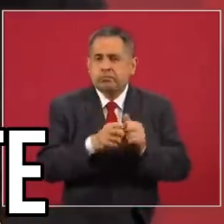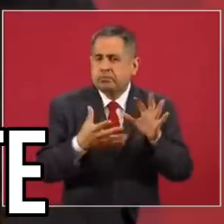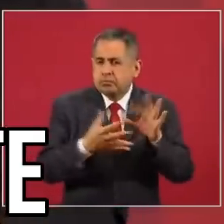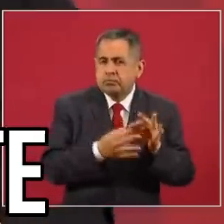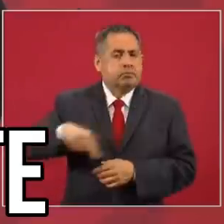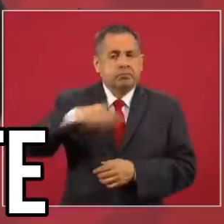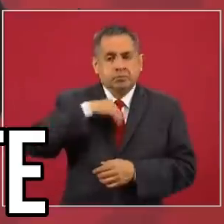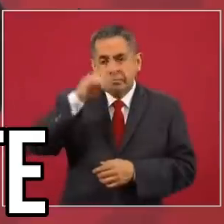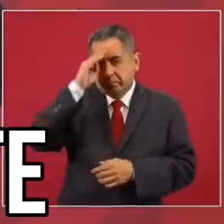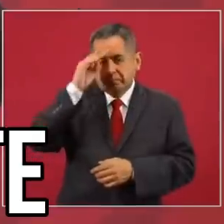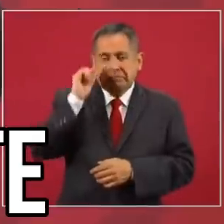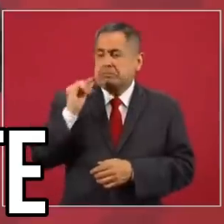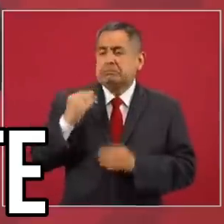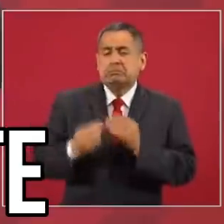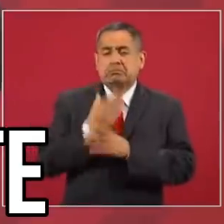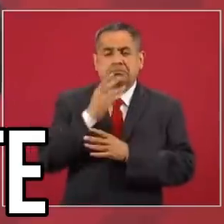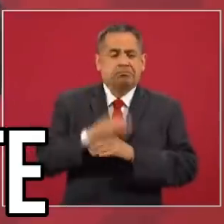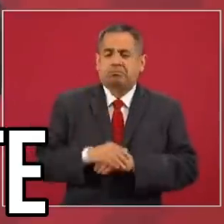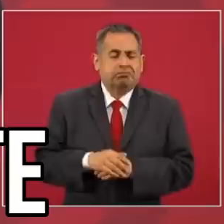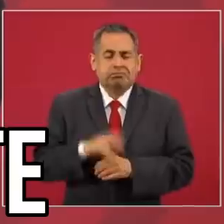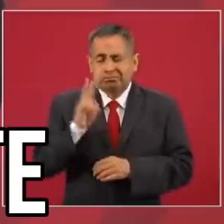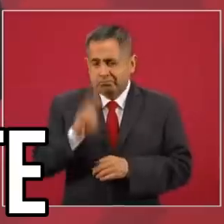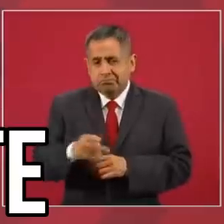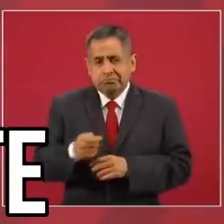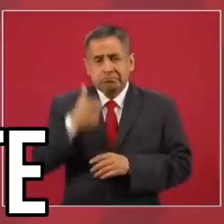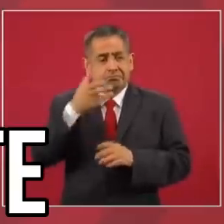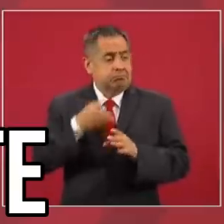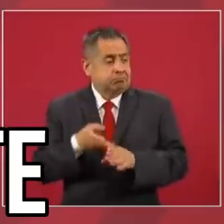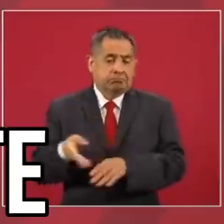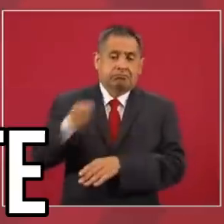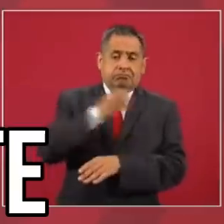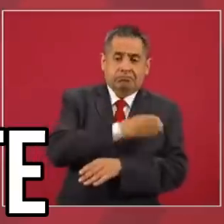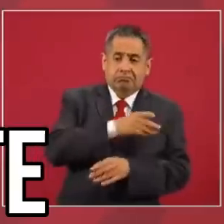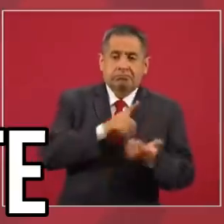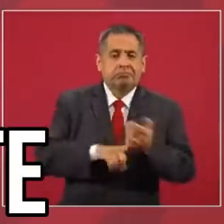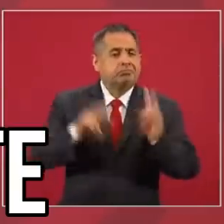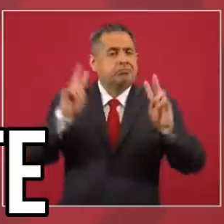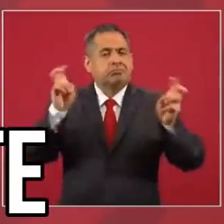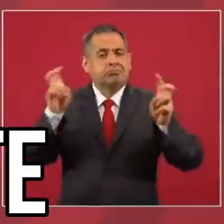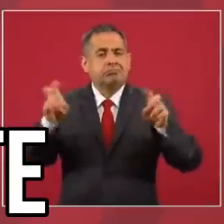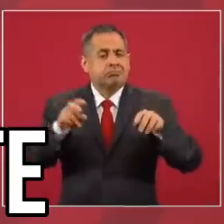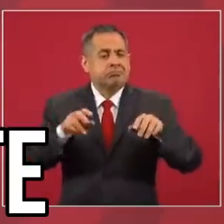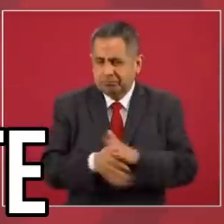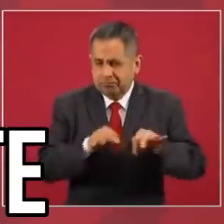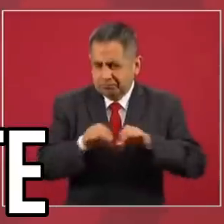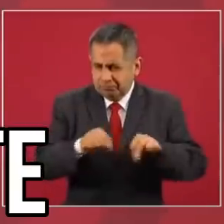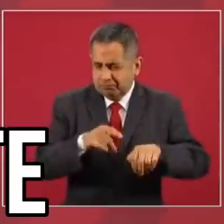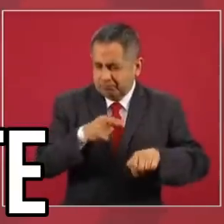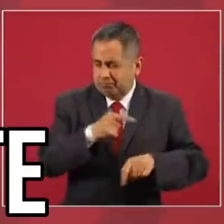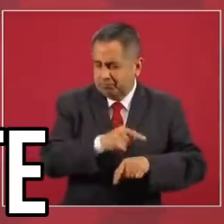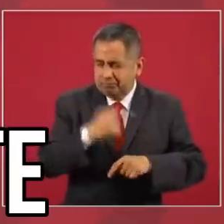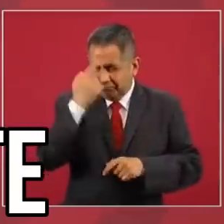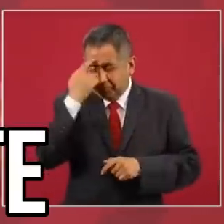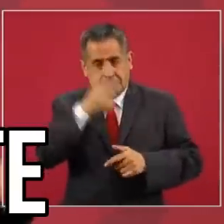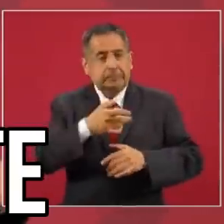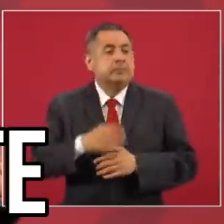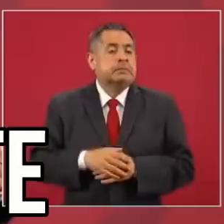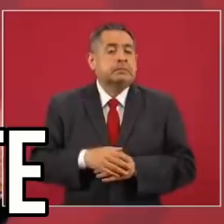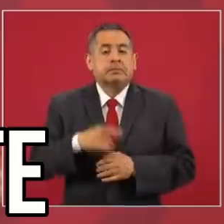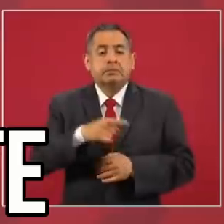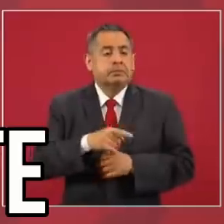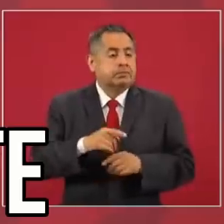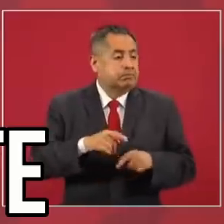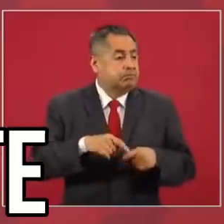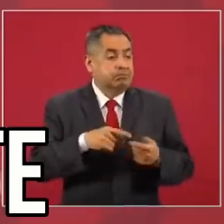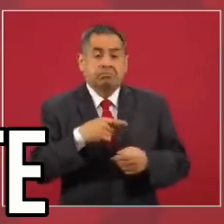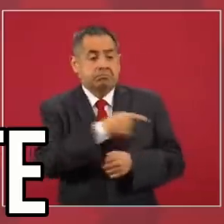falsa. Esto surge a partir de la llamada reforma laboral, en donde se dan estas